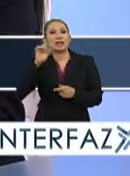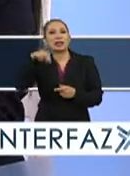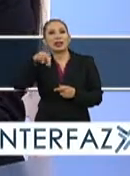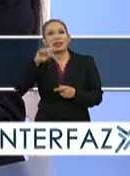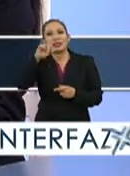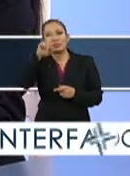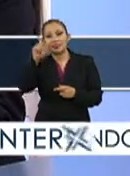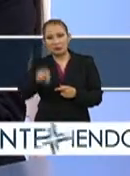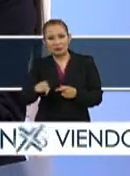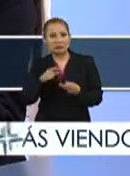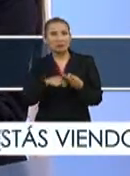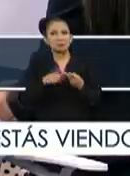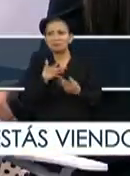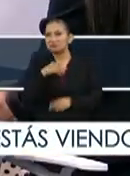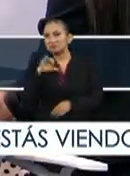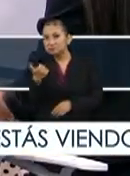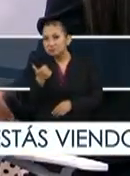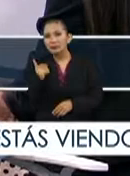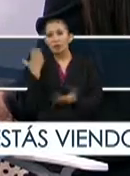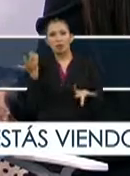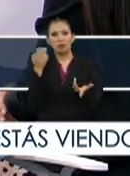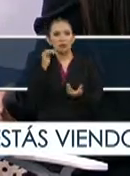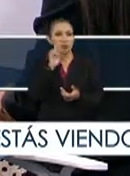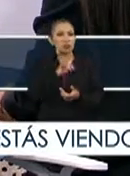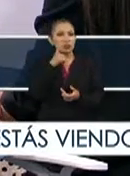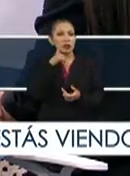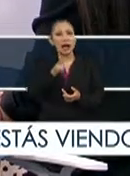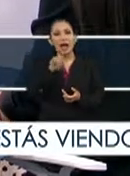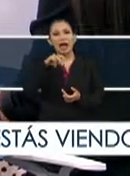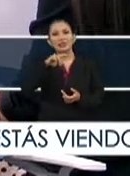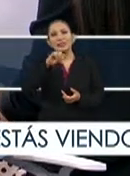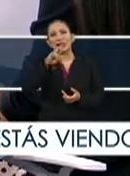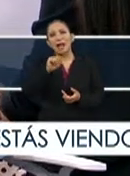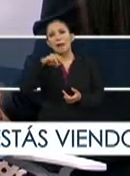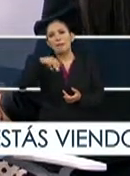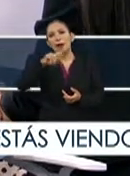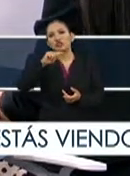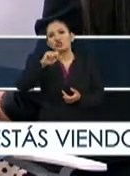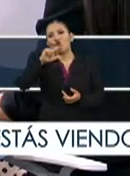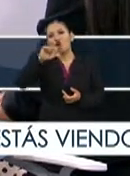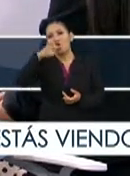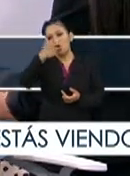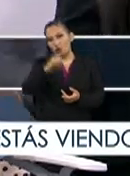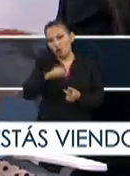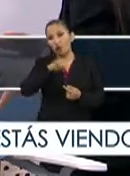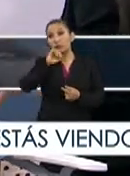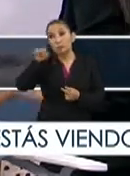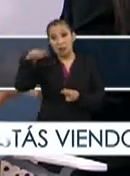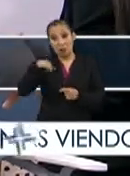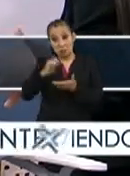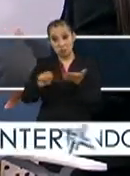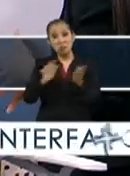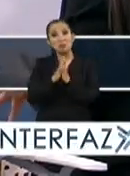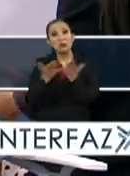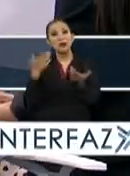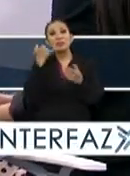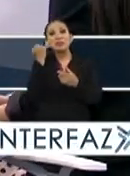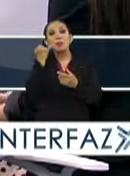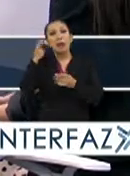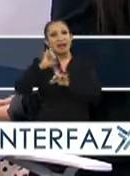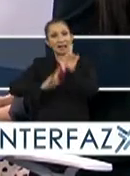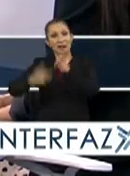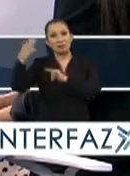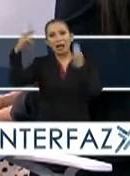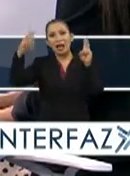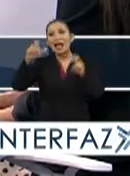allí. Tenemos una autora italiana que se llama Andrea Marcolongo, que va a estar hablando sobre, ha hecho un libro muy bonito sobre el idioma griego,